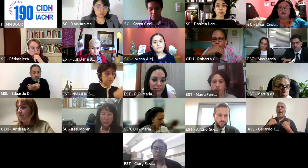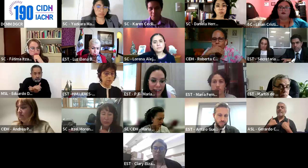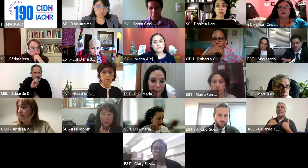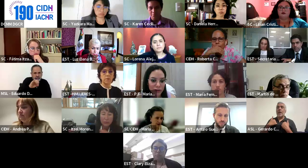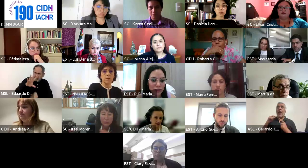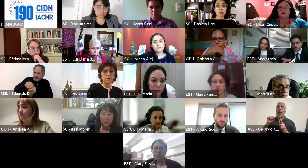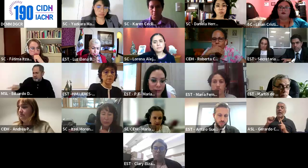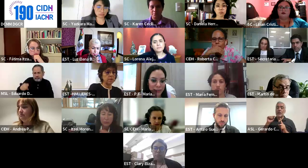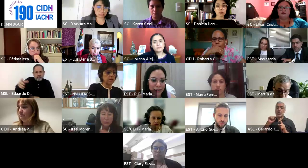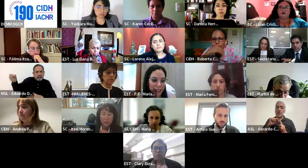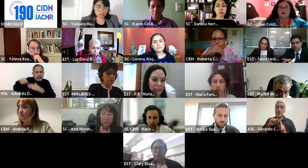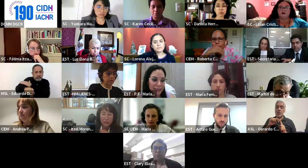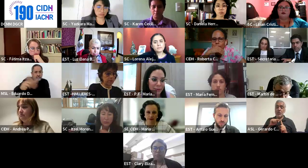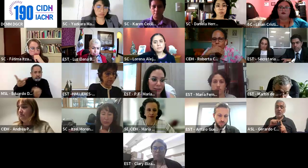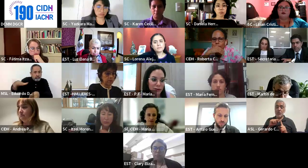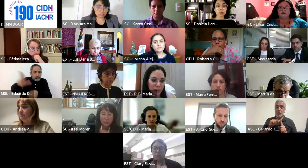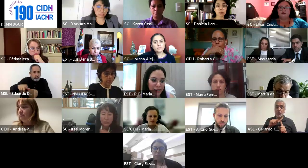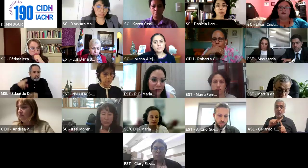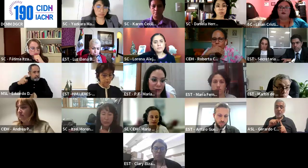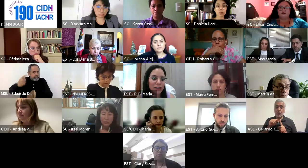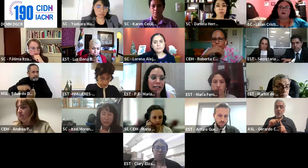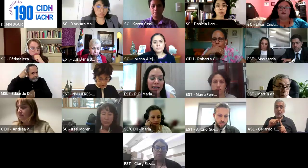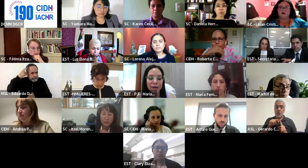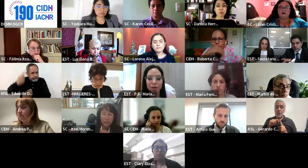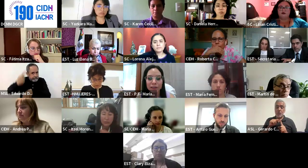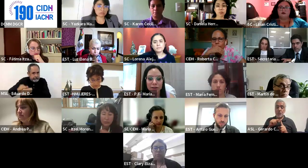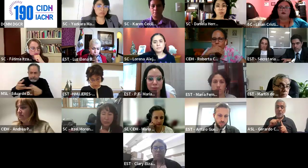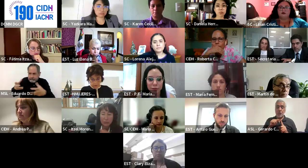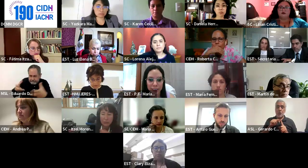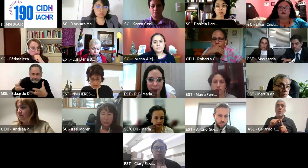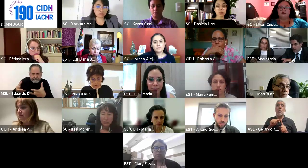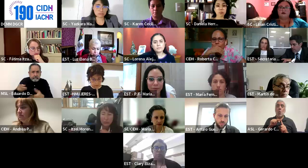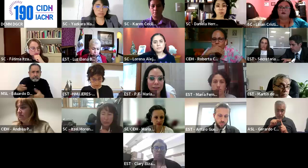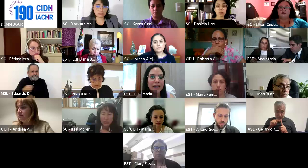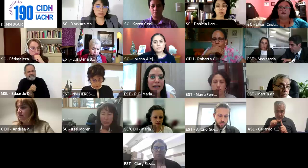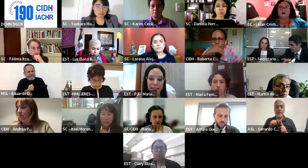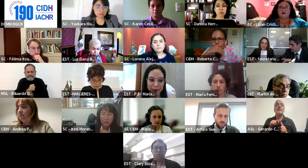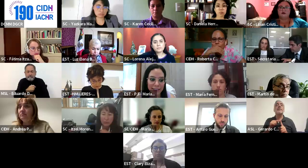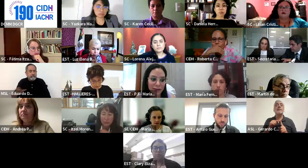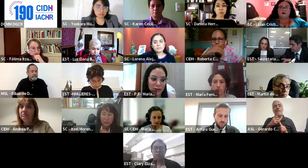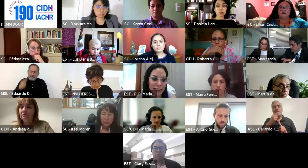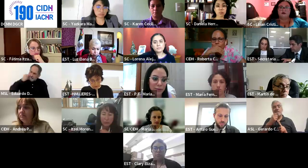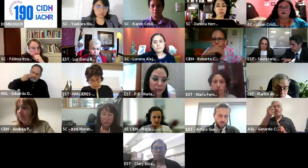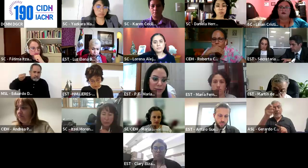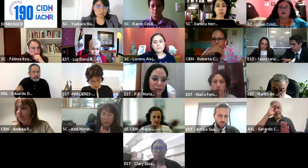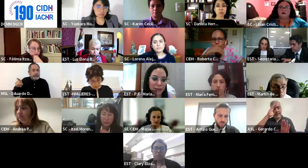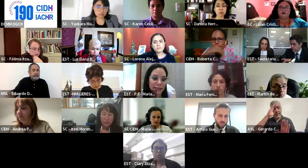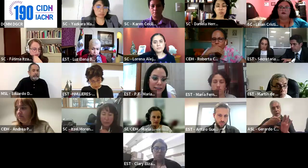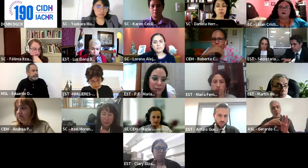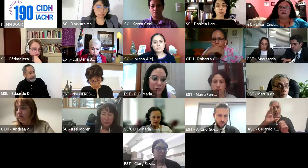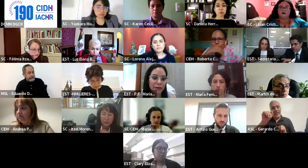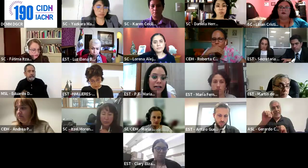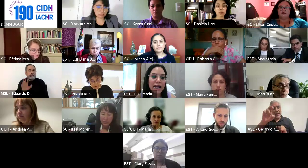centros psiquiátricos y sometida a tratamientos médicos en contra de su voluntad. En este caso, la Suprema